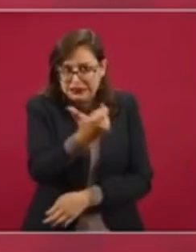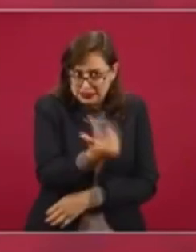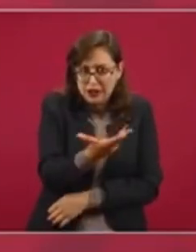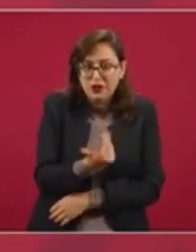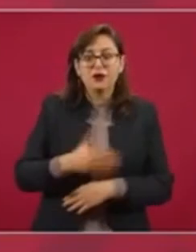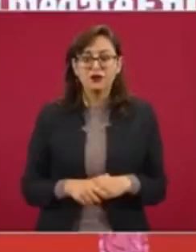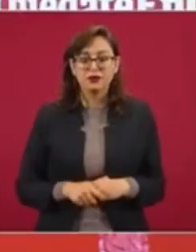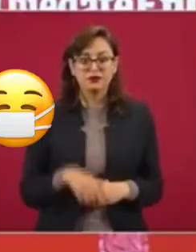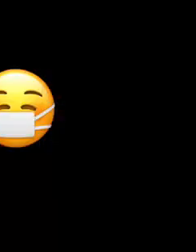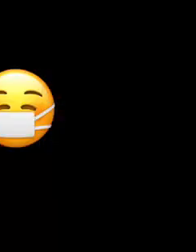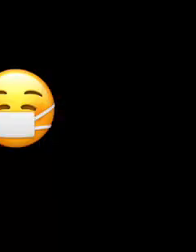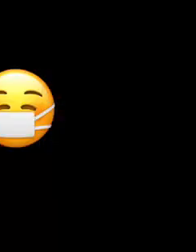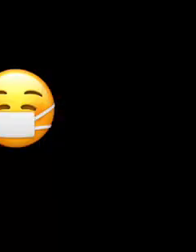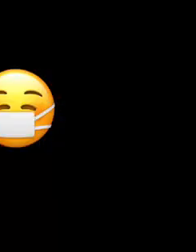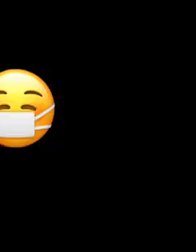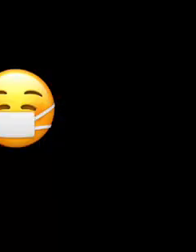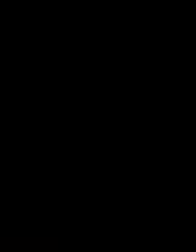pero lo que se le vó.